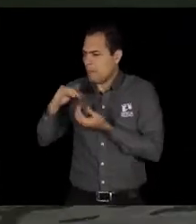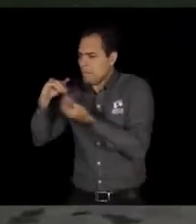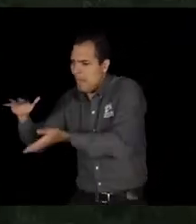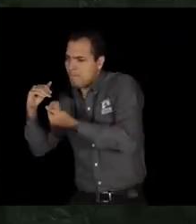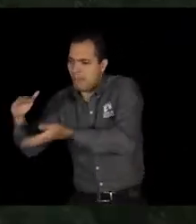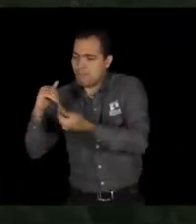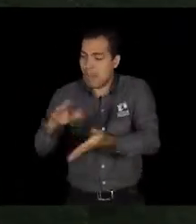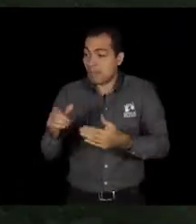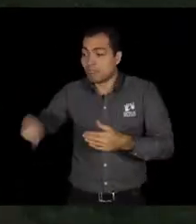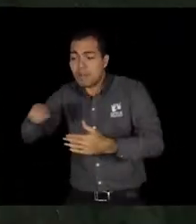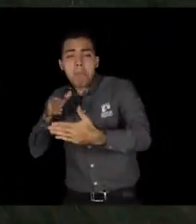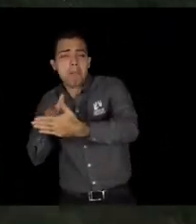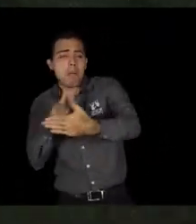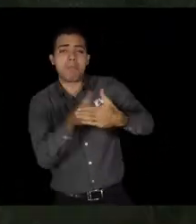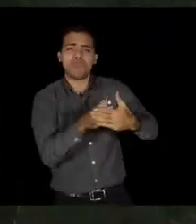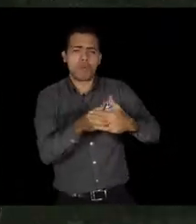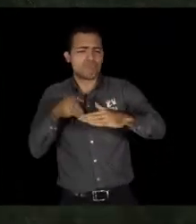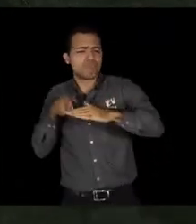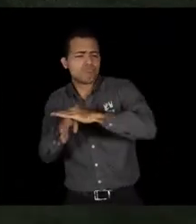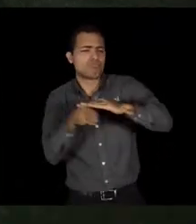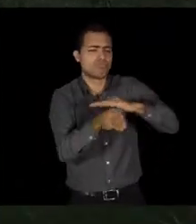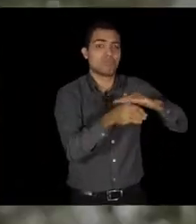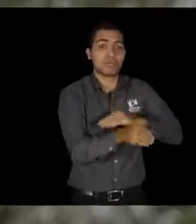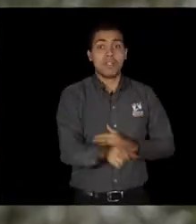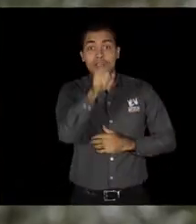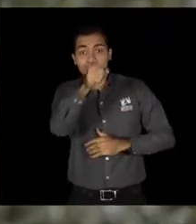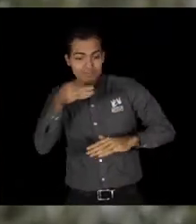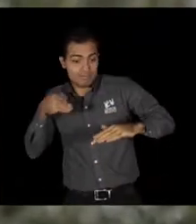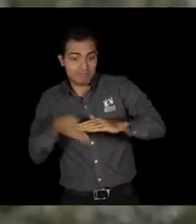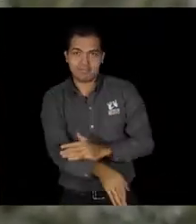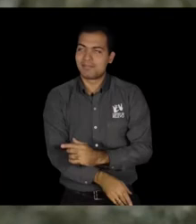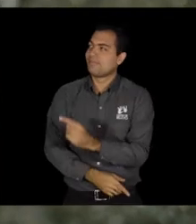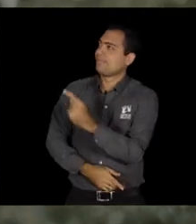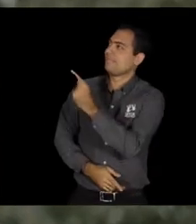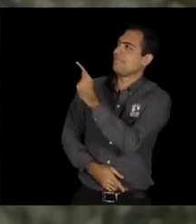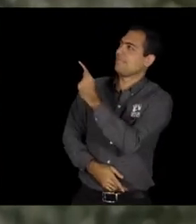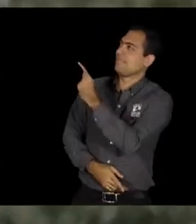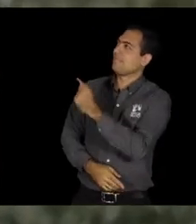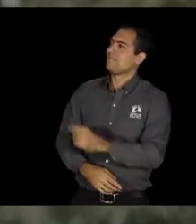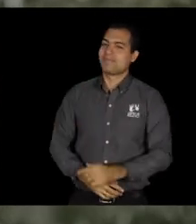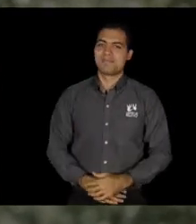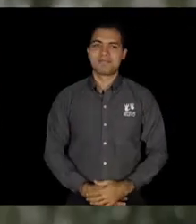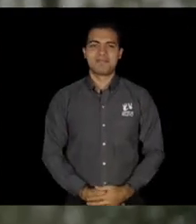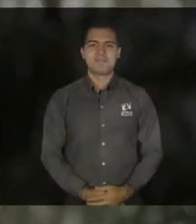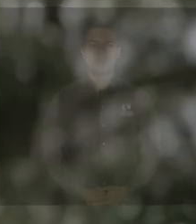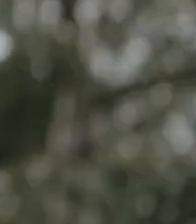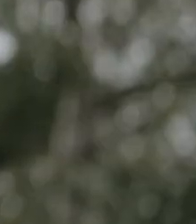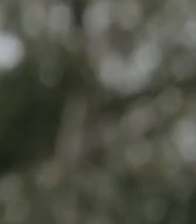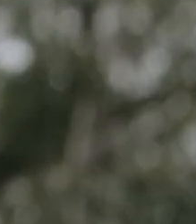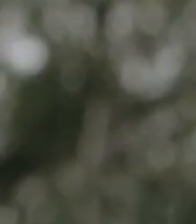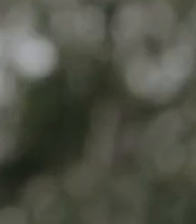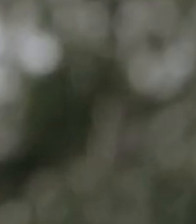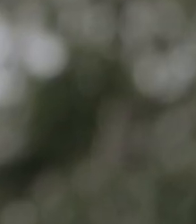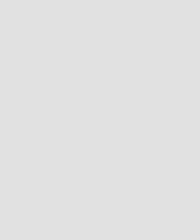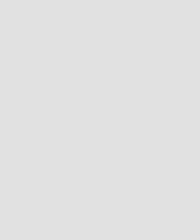Porque en un país conectado, los límites no existen. Conéctate en mintic.gov.co.